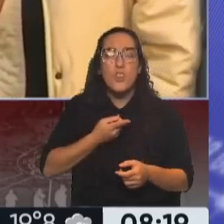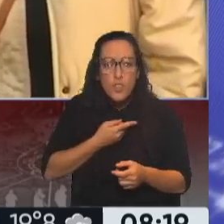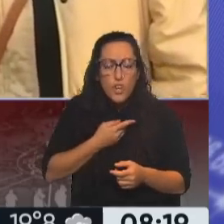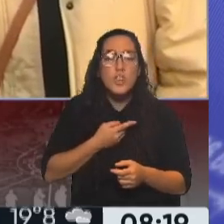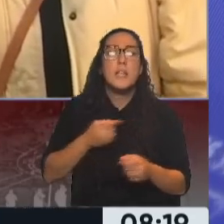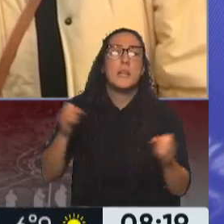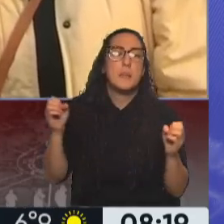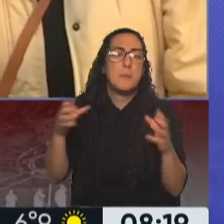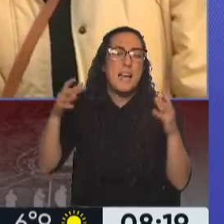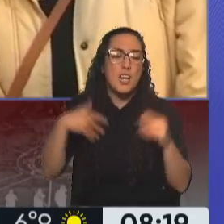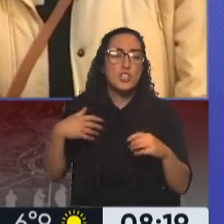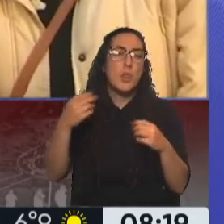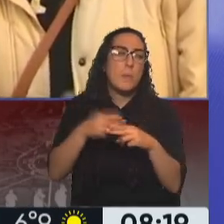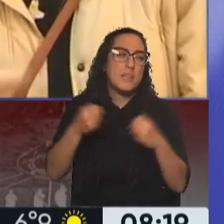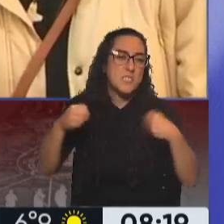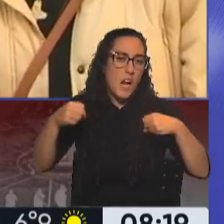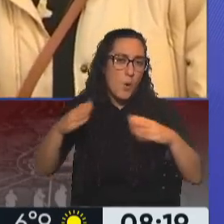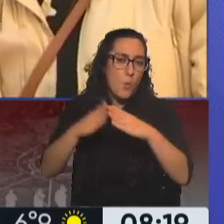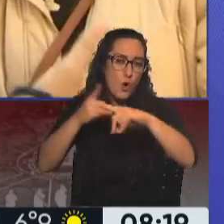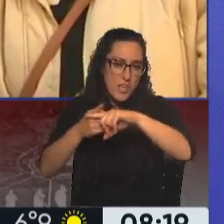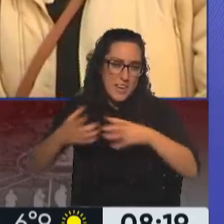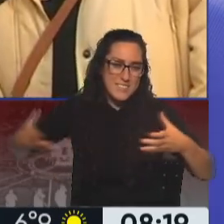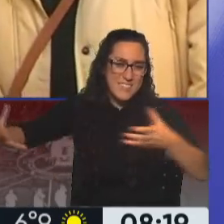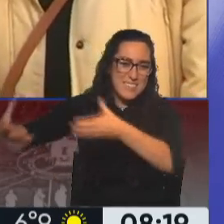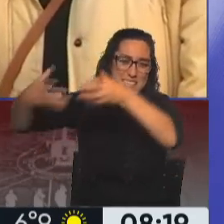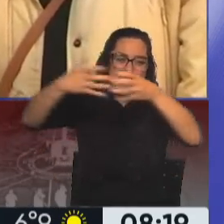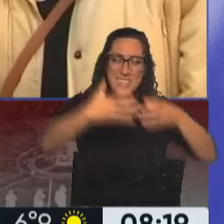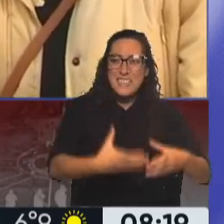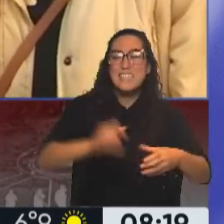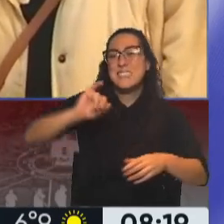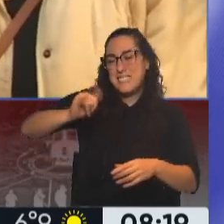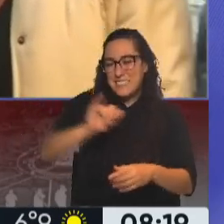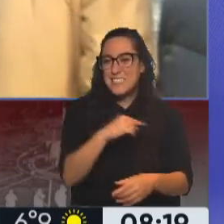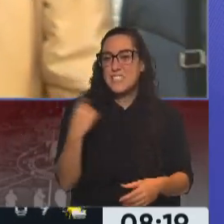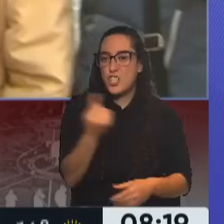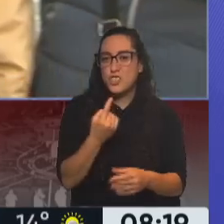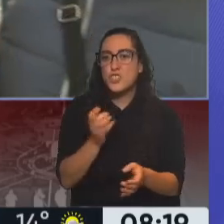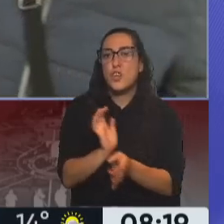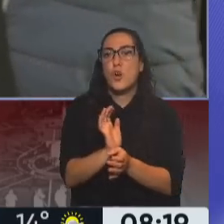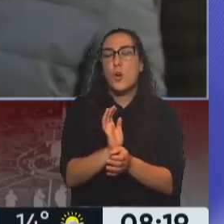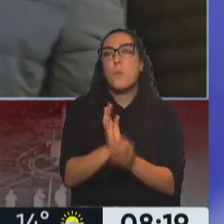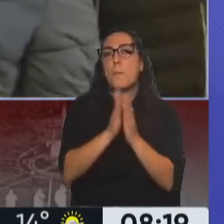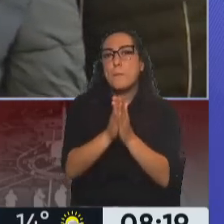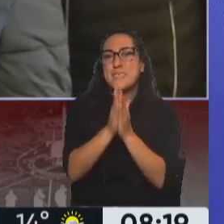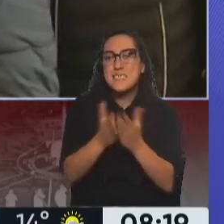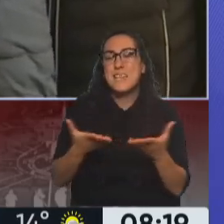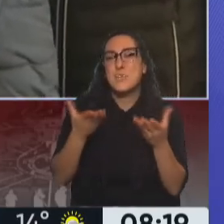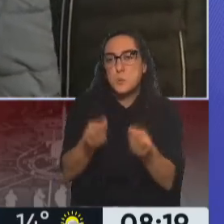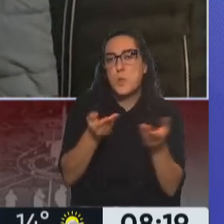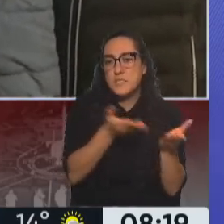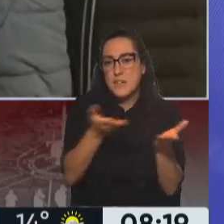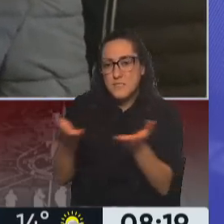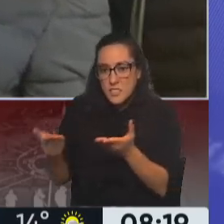Medalla Milagrosa de Parque Chacabuco. Bien, vinieron un contingente. Sí, venimos a ser servidoras en esta misa a